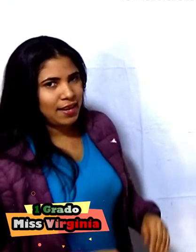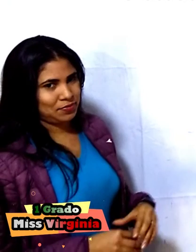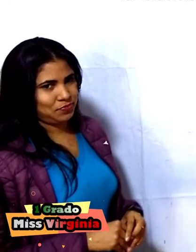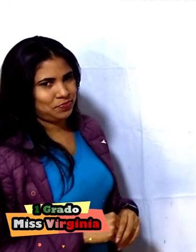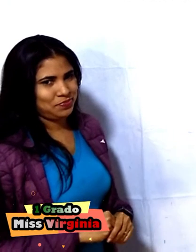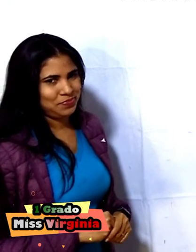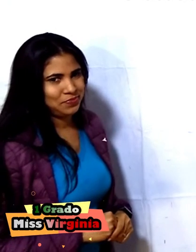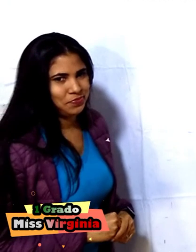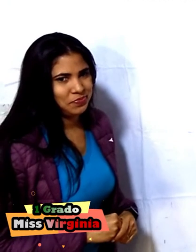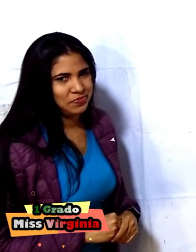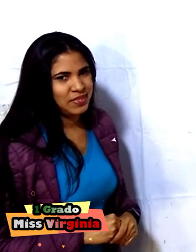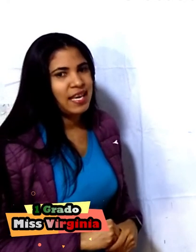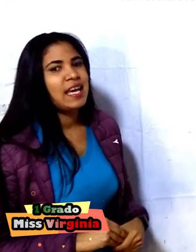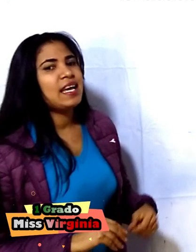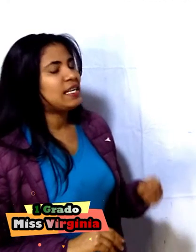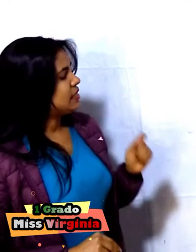rica.